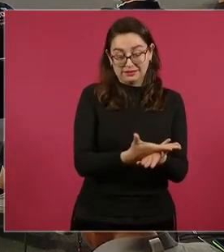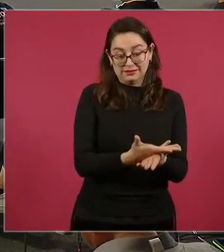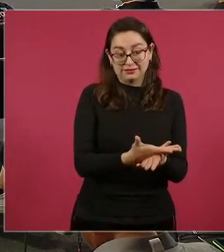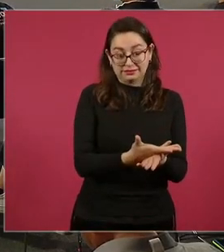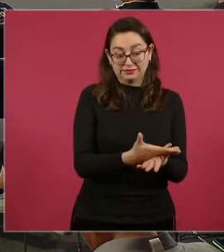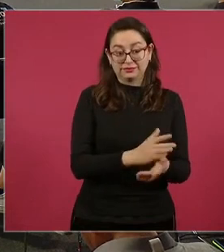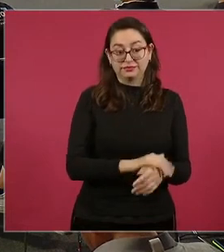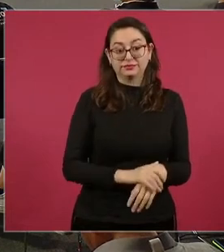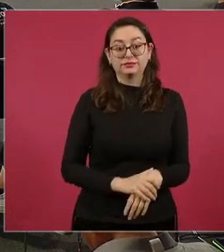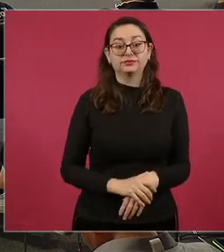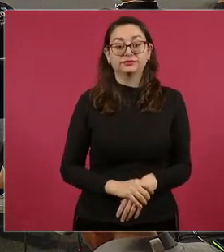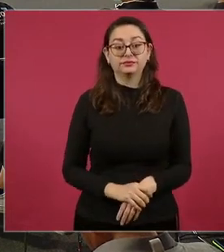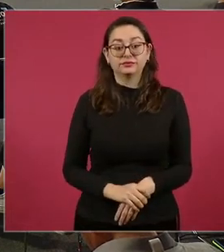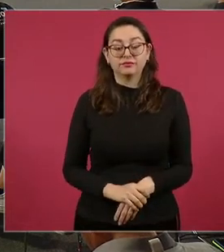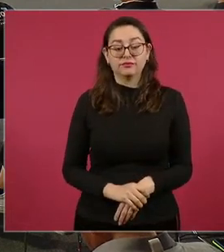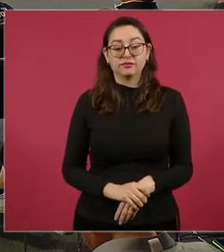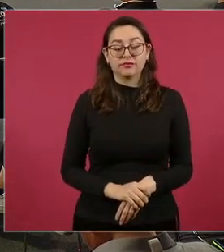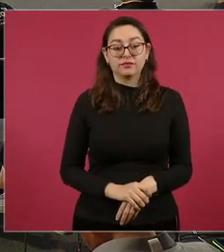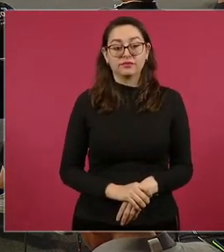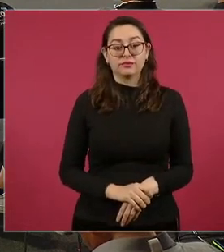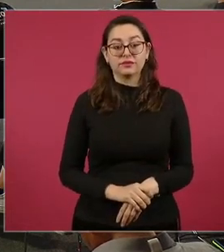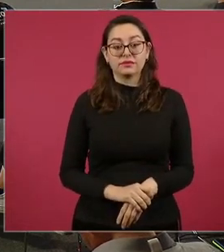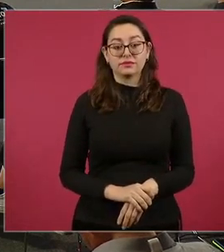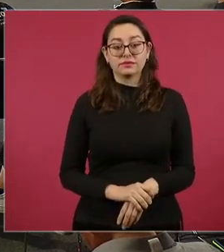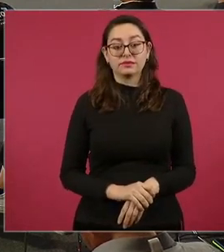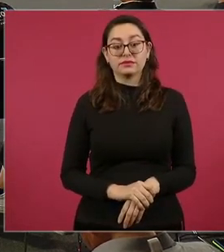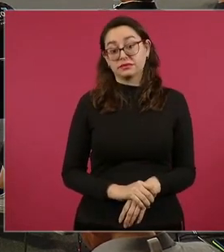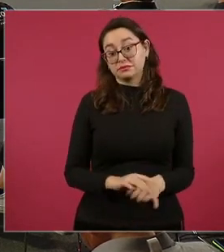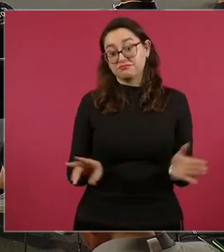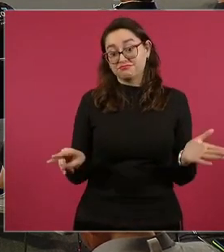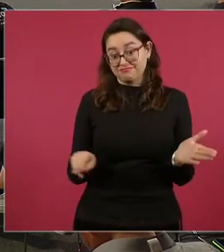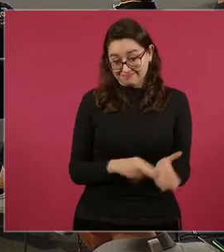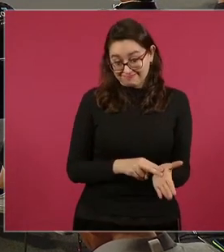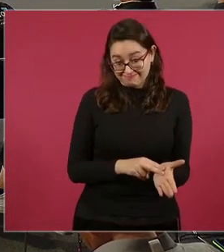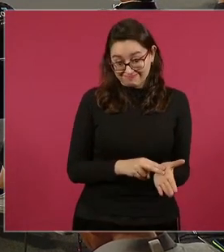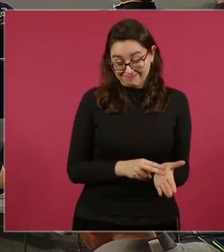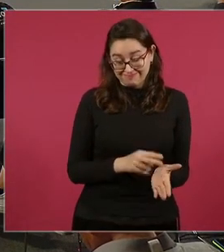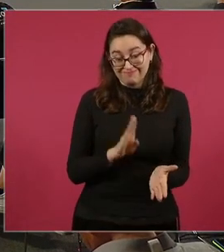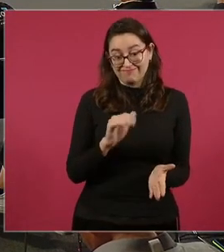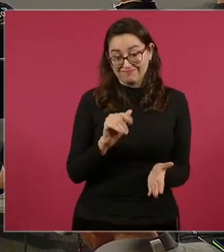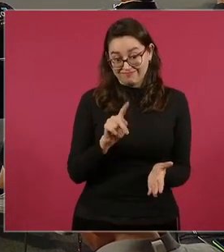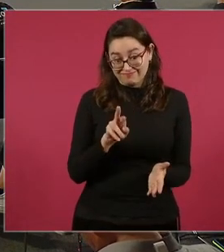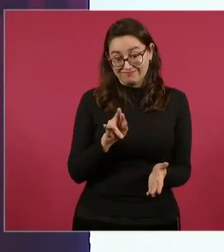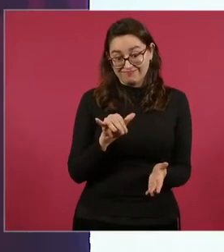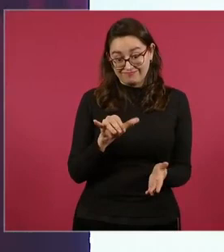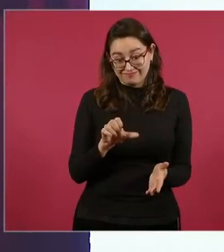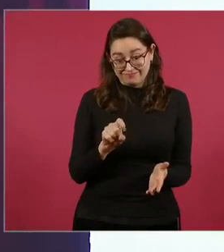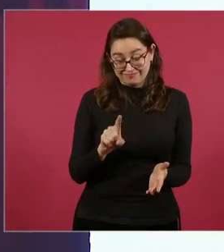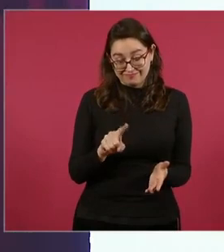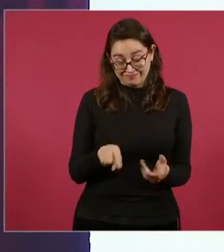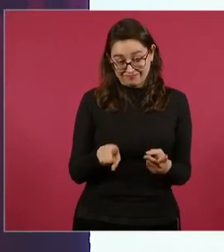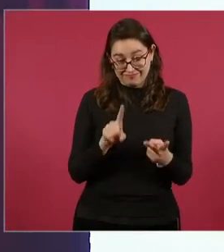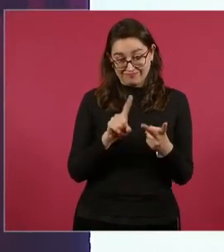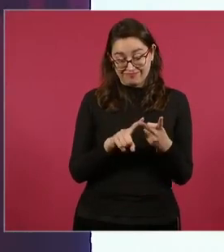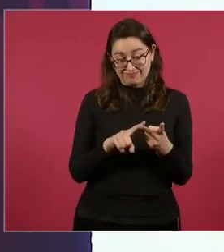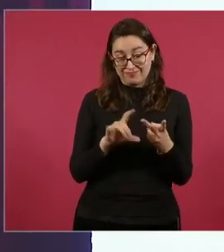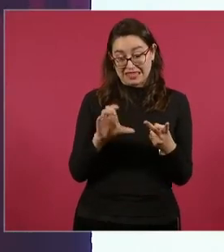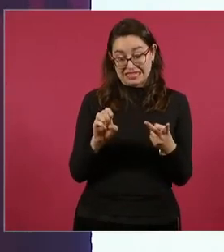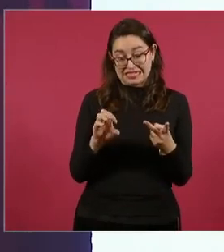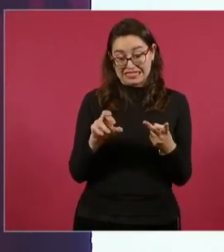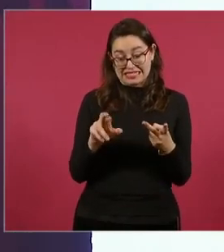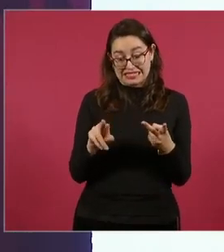del Comité Ejecutivo era la señora Beatriz César Nava. Paredes, César Nava del